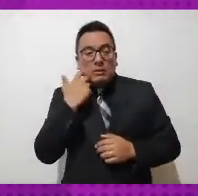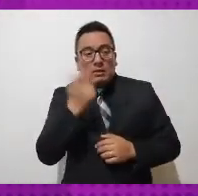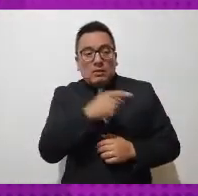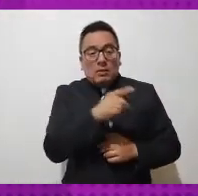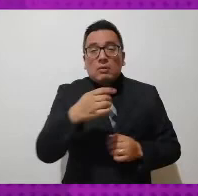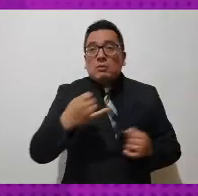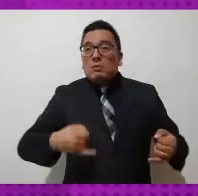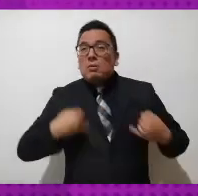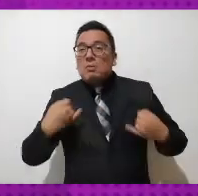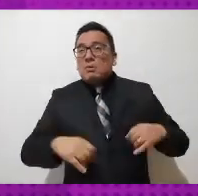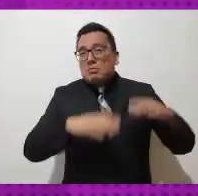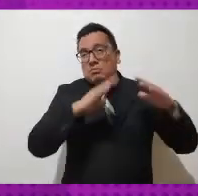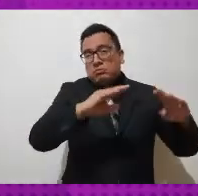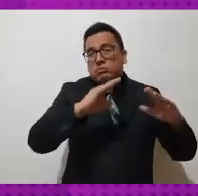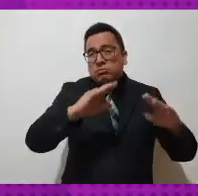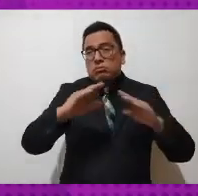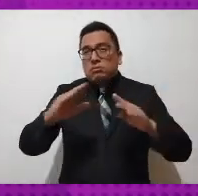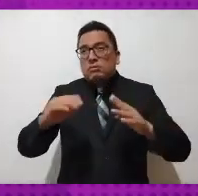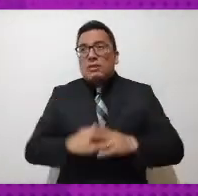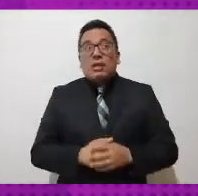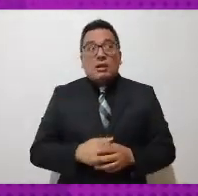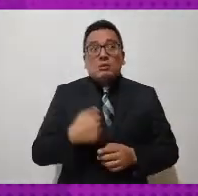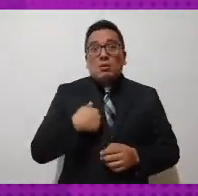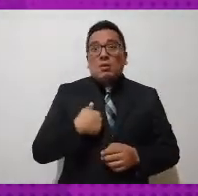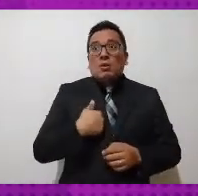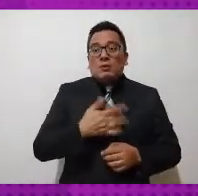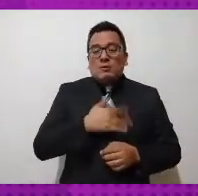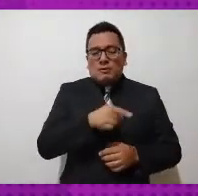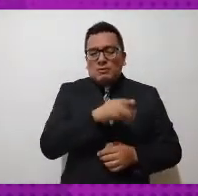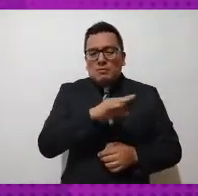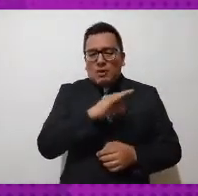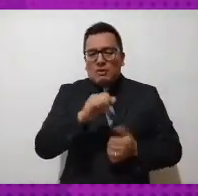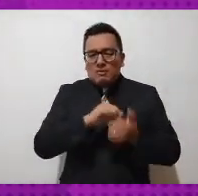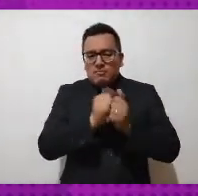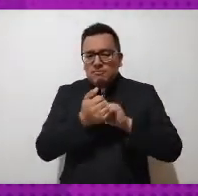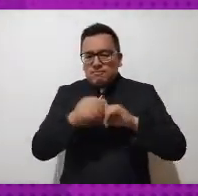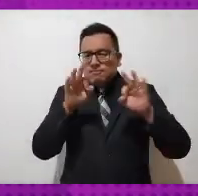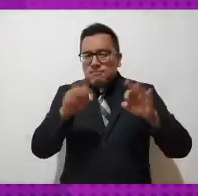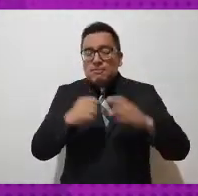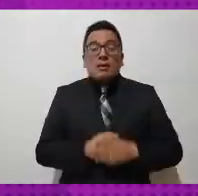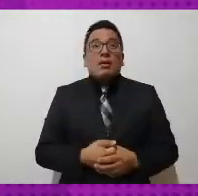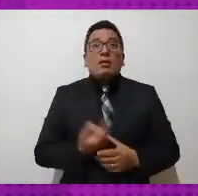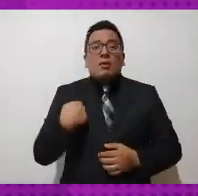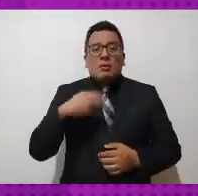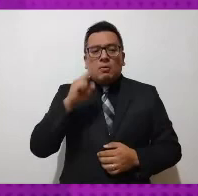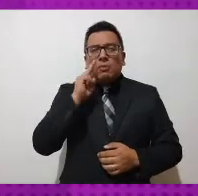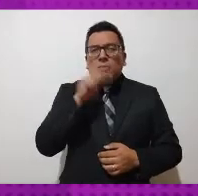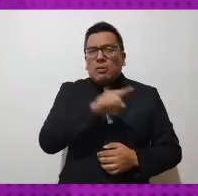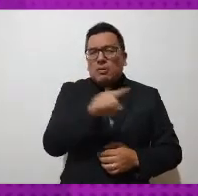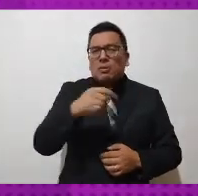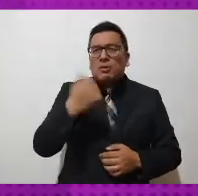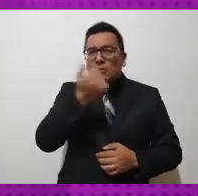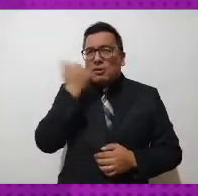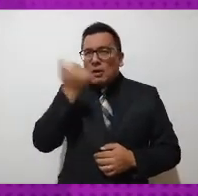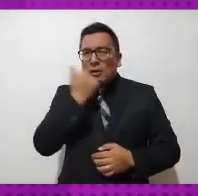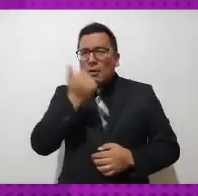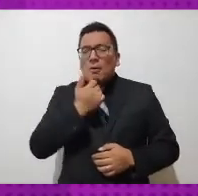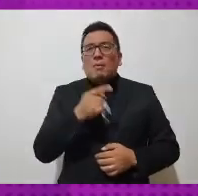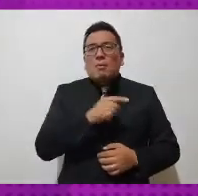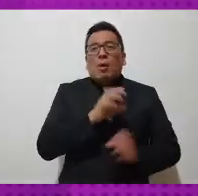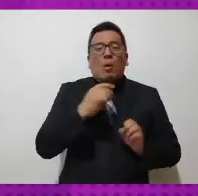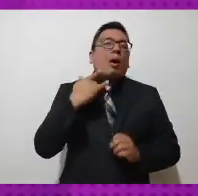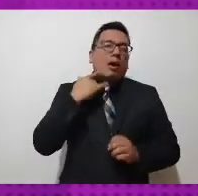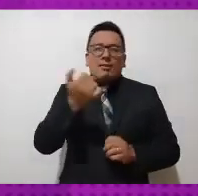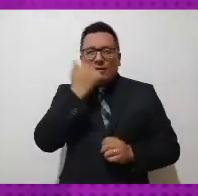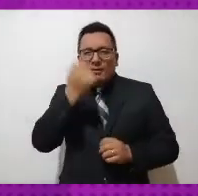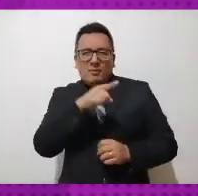que mis exalumnas, que mis alumnas se mueven por defender sus derechos y bueno, es parte de lo que me motiva a